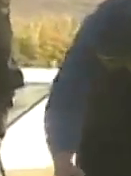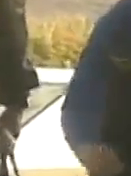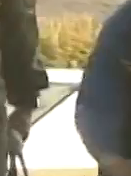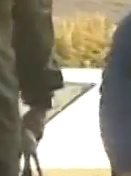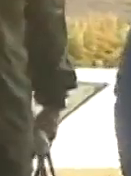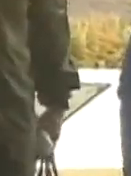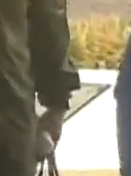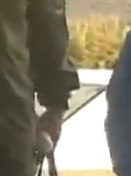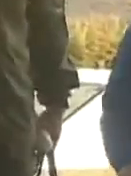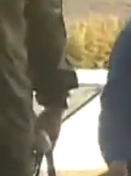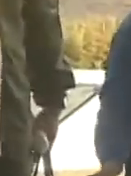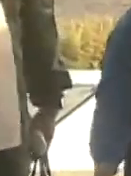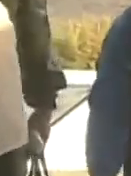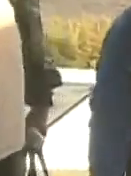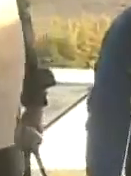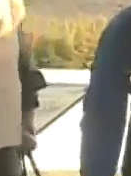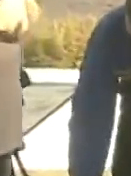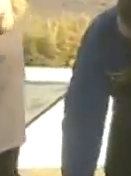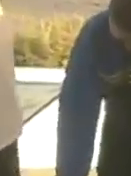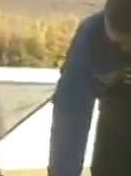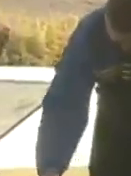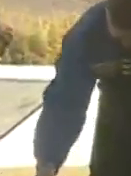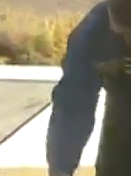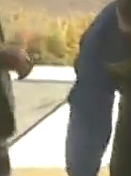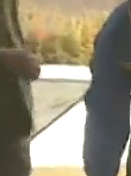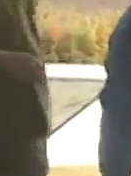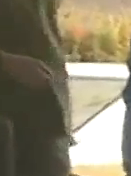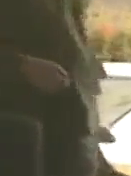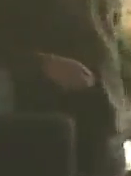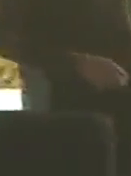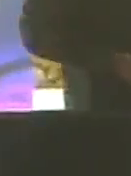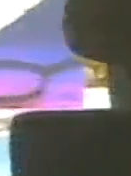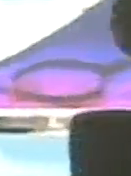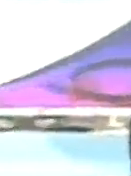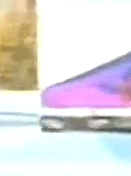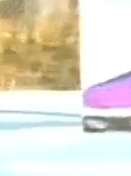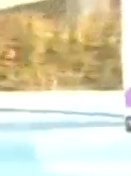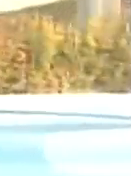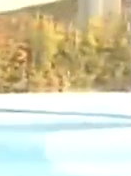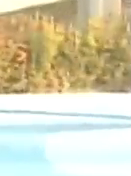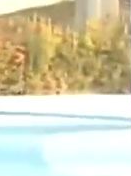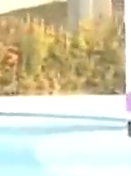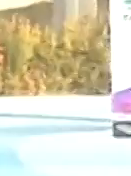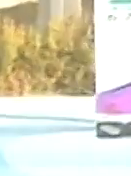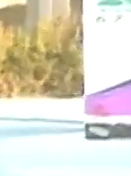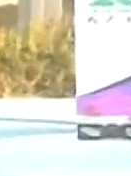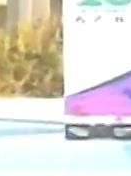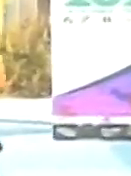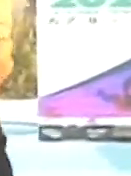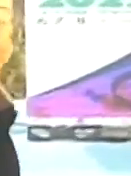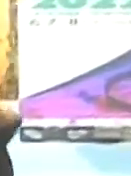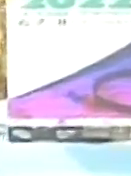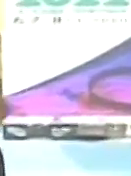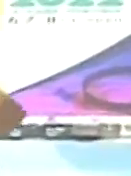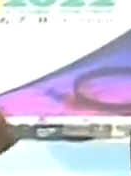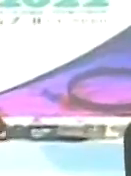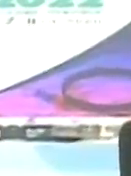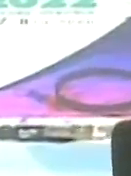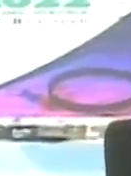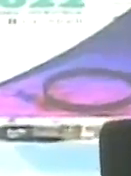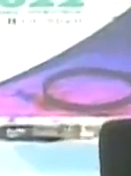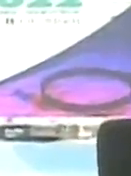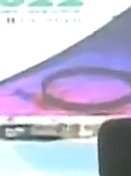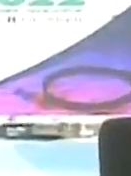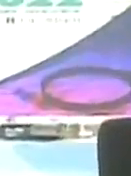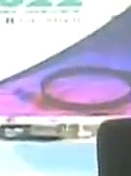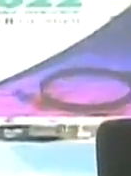defensa integral de la nación, entre otros temas abordados. Allí vemos esas imágenes donde el presidente Nicolás